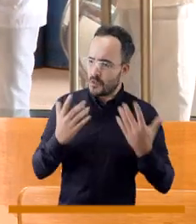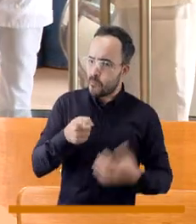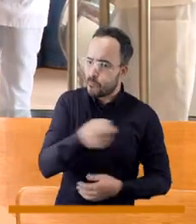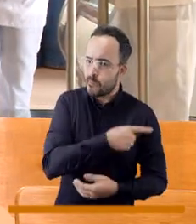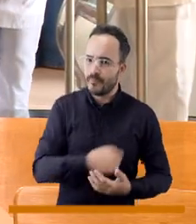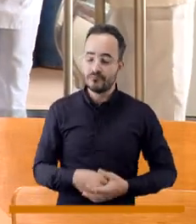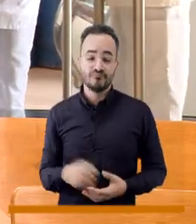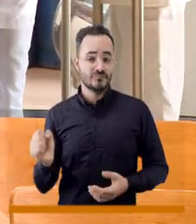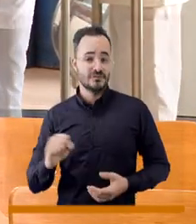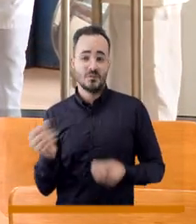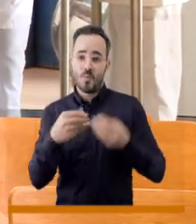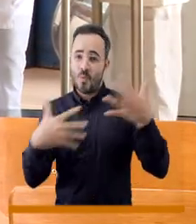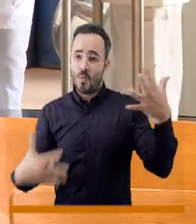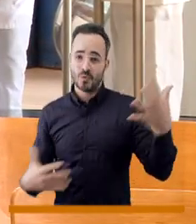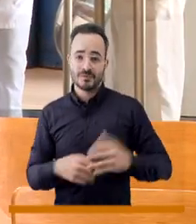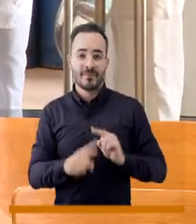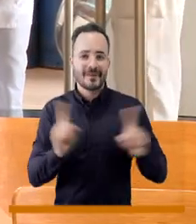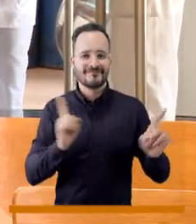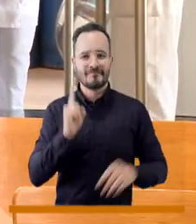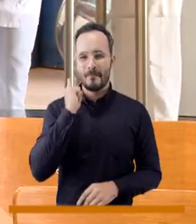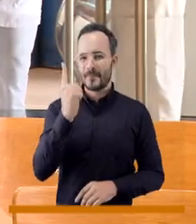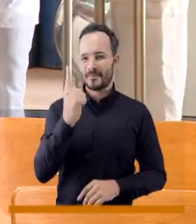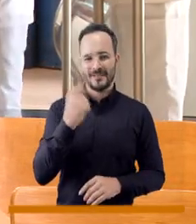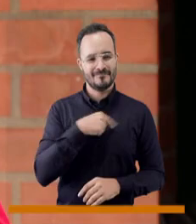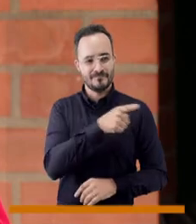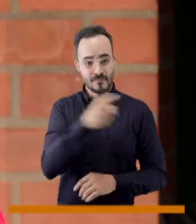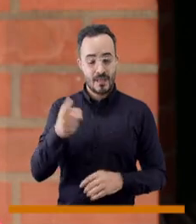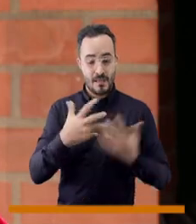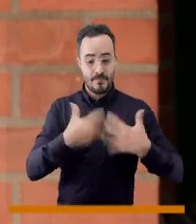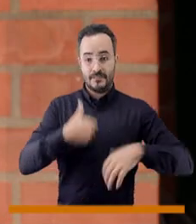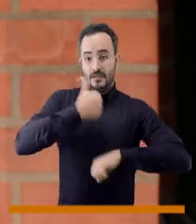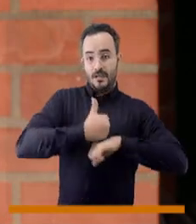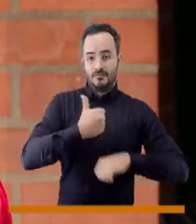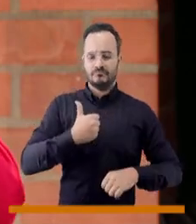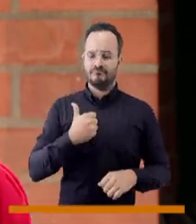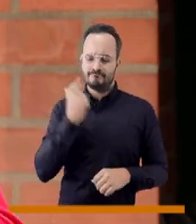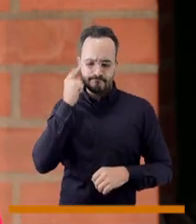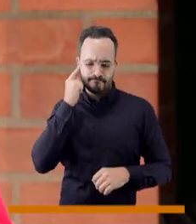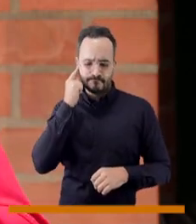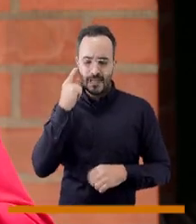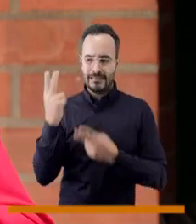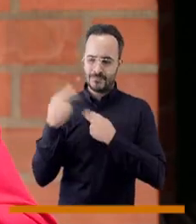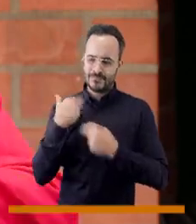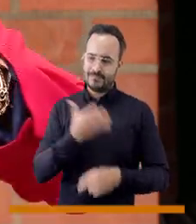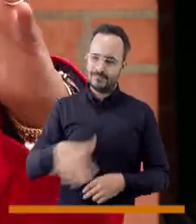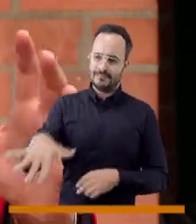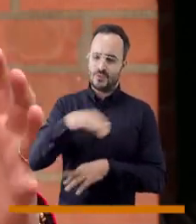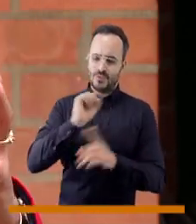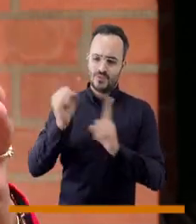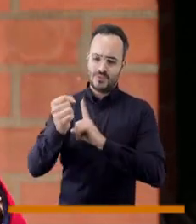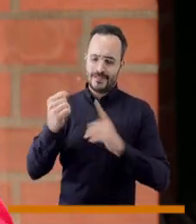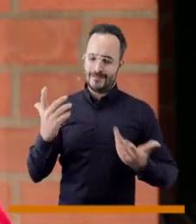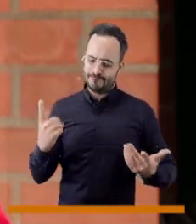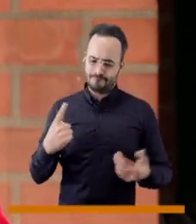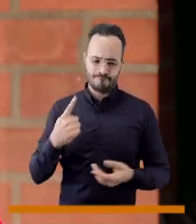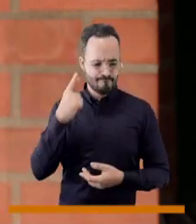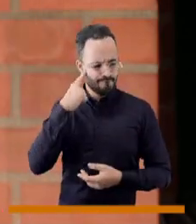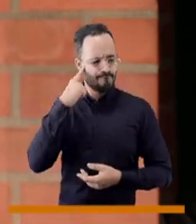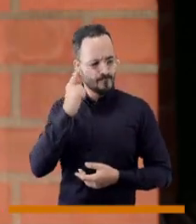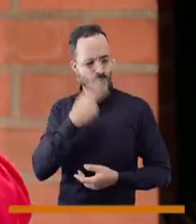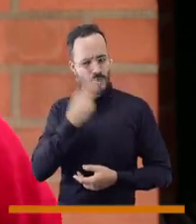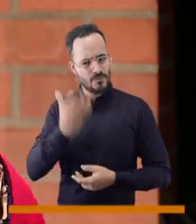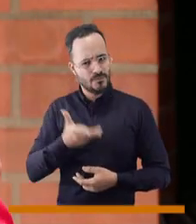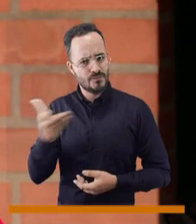los estímulos? Pueden existir muchos estímulos, pero si el empresario no interioriza que tenemos una gran responsabilidad como